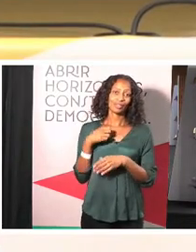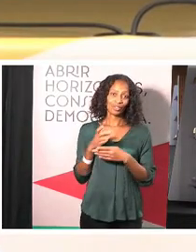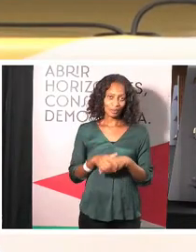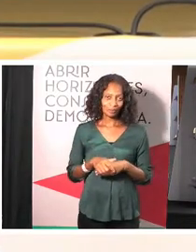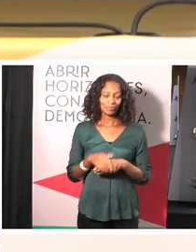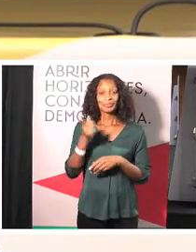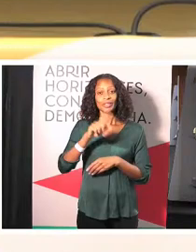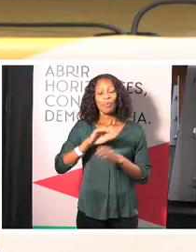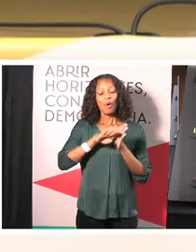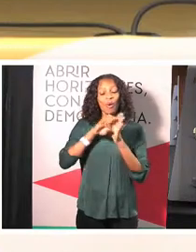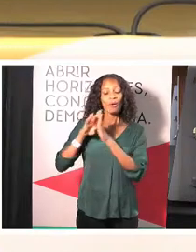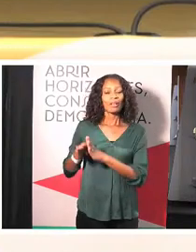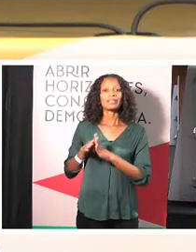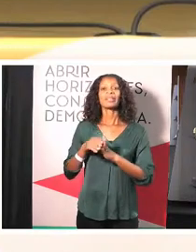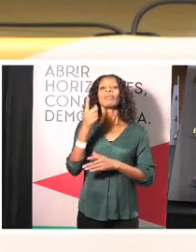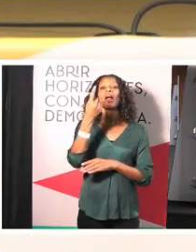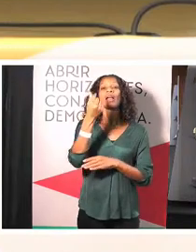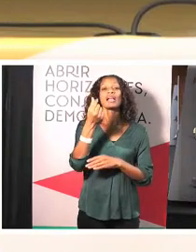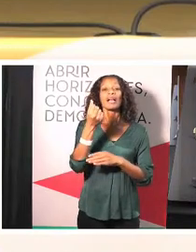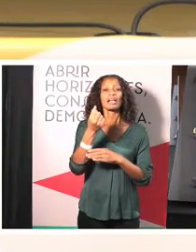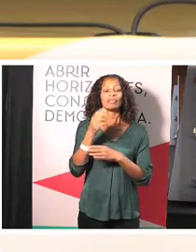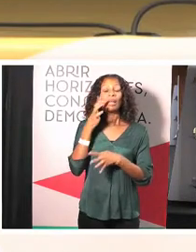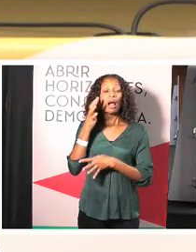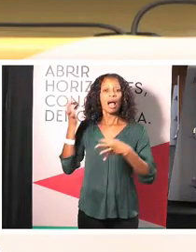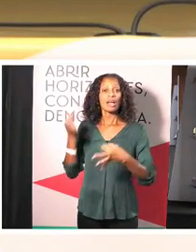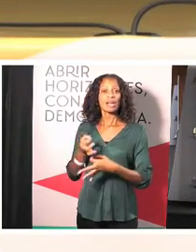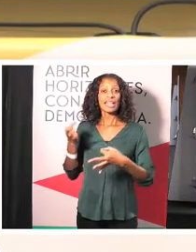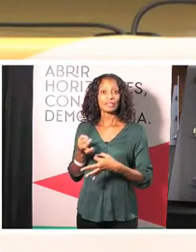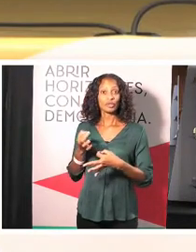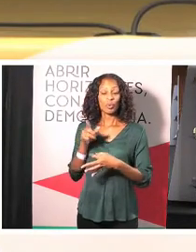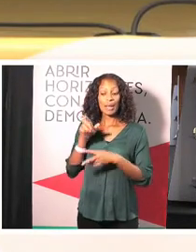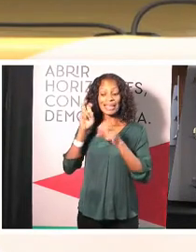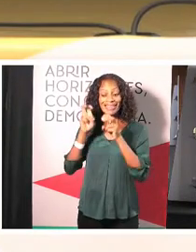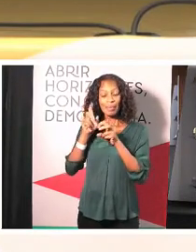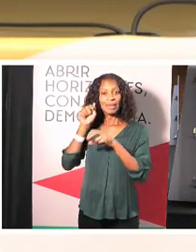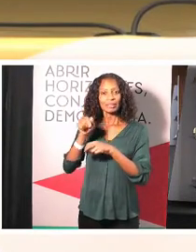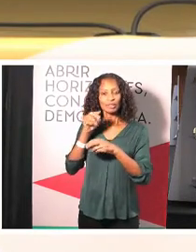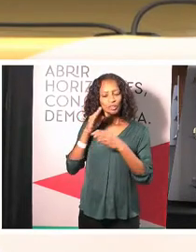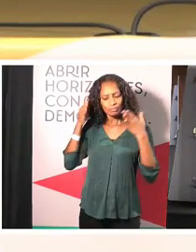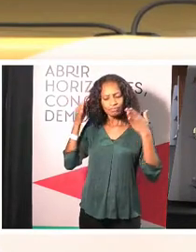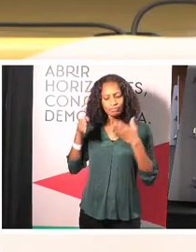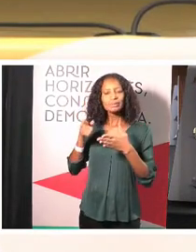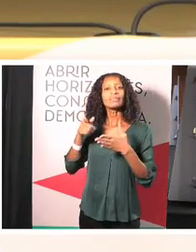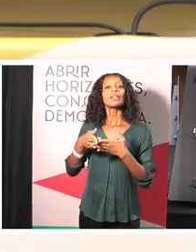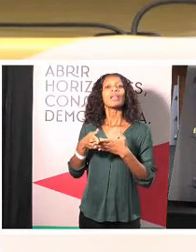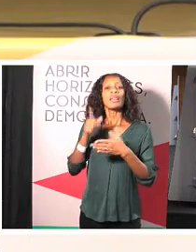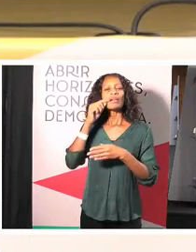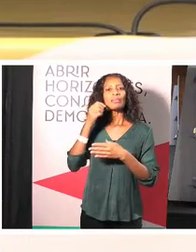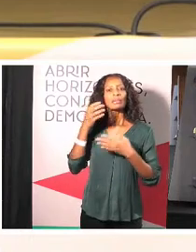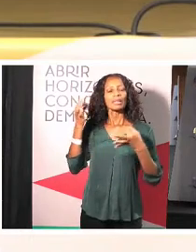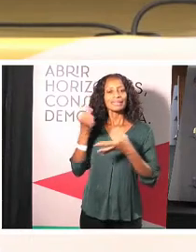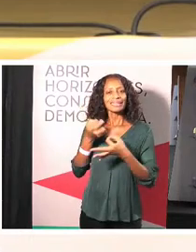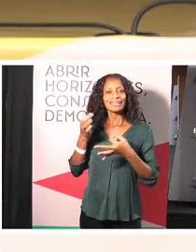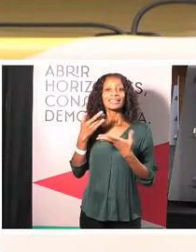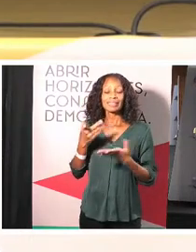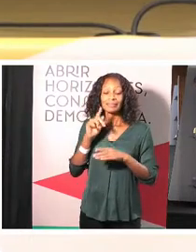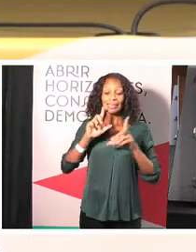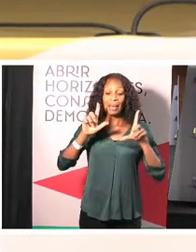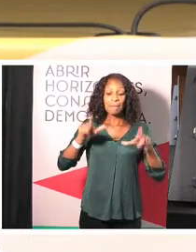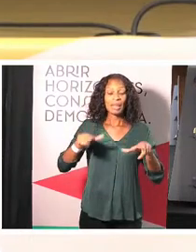a digamos poner más énfasis en ello, ¿no? En este capital de plataforma, además de